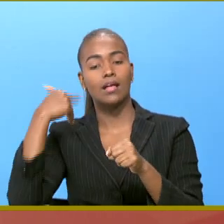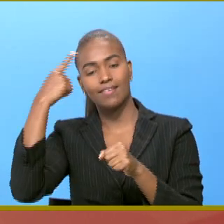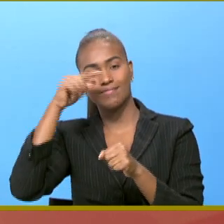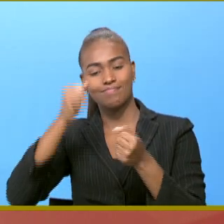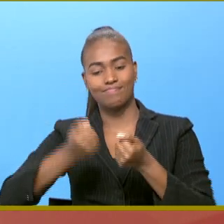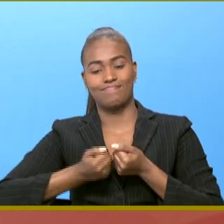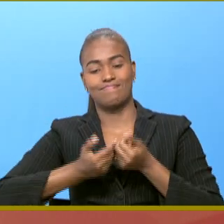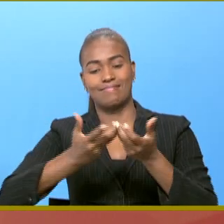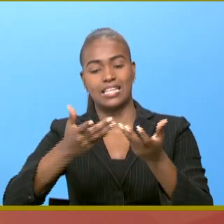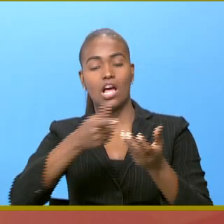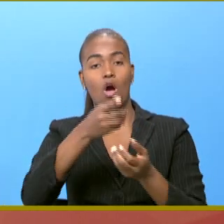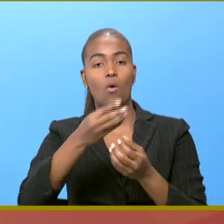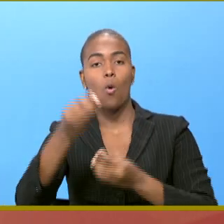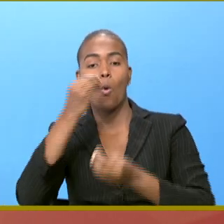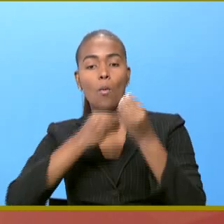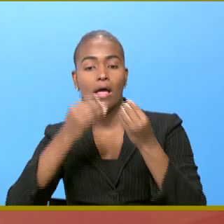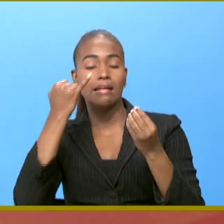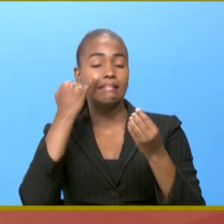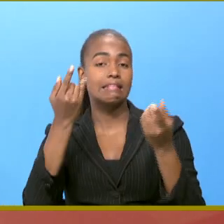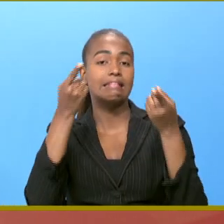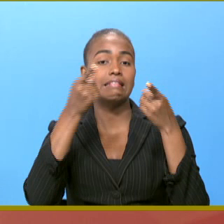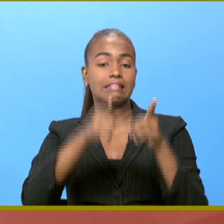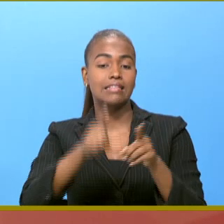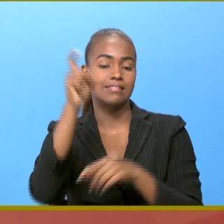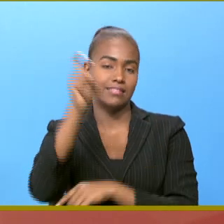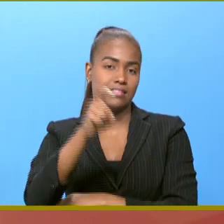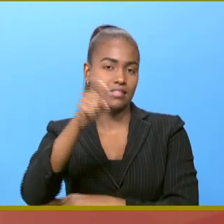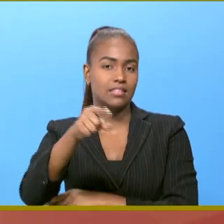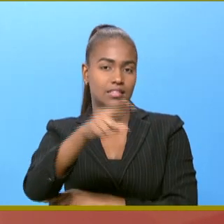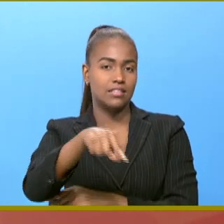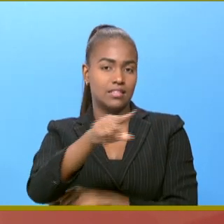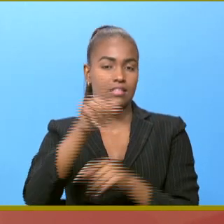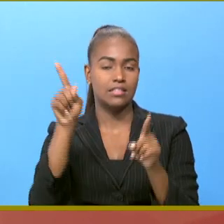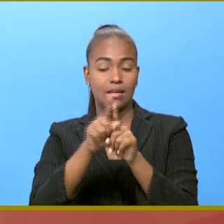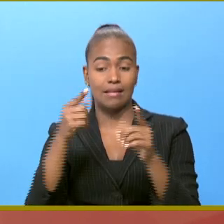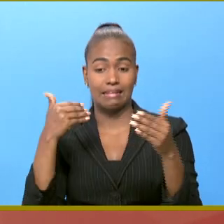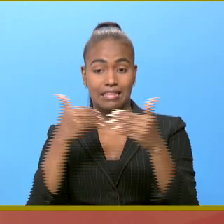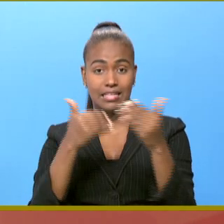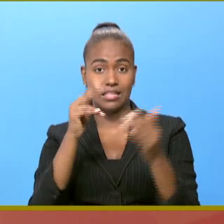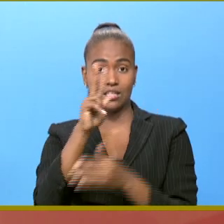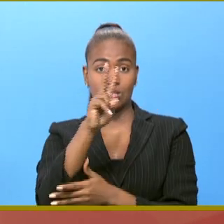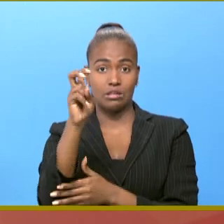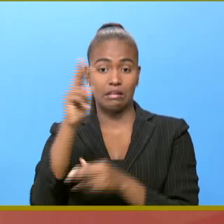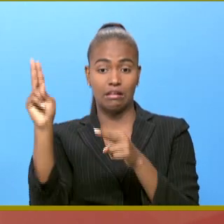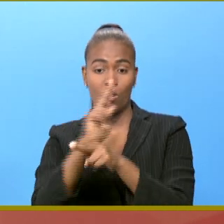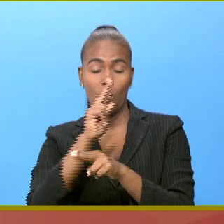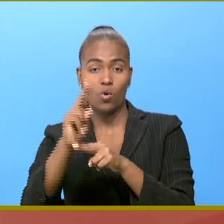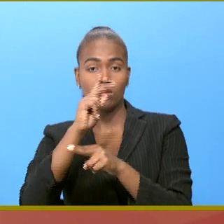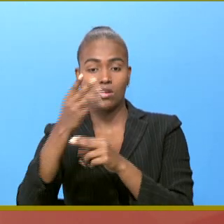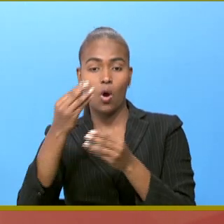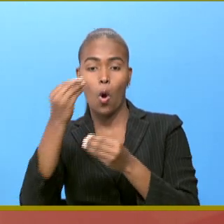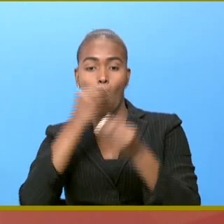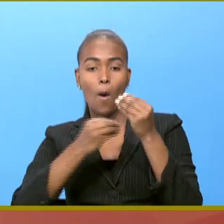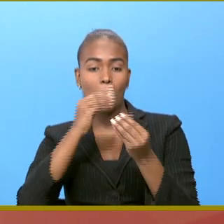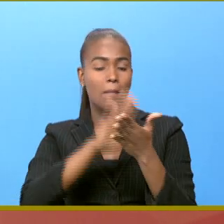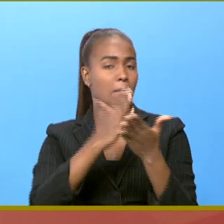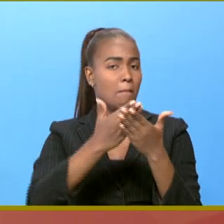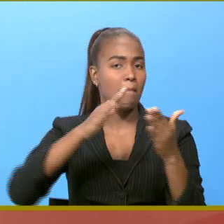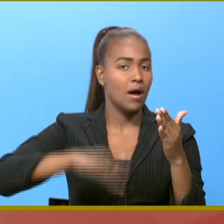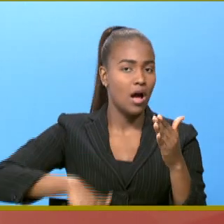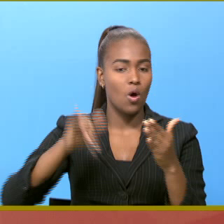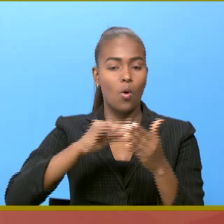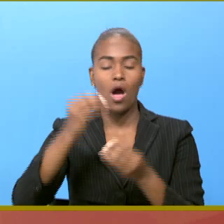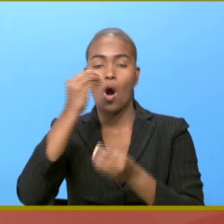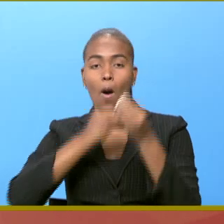para distribuir en caso de ser necesario al menos 200 kits de raciones crudas, de comidas